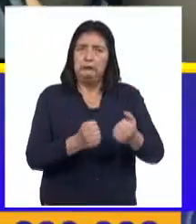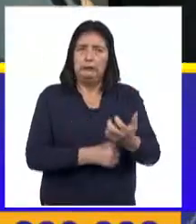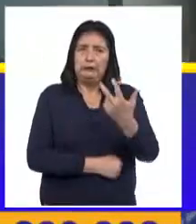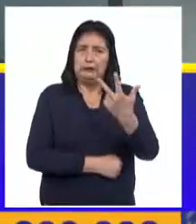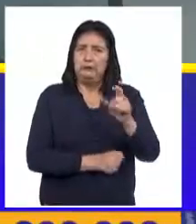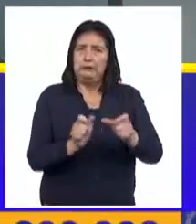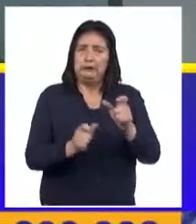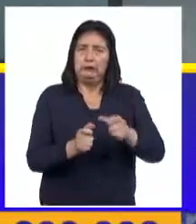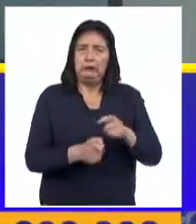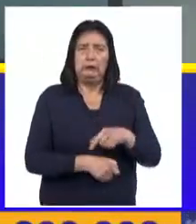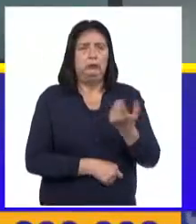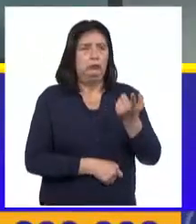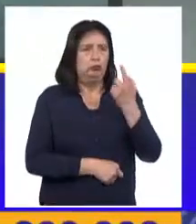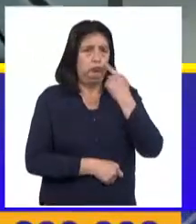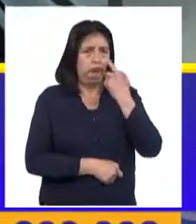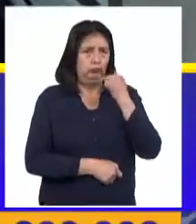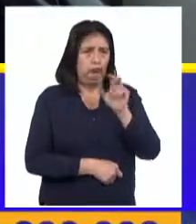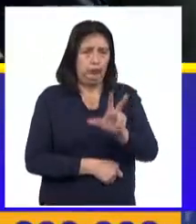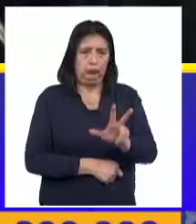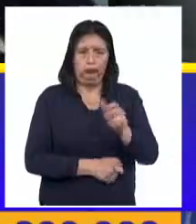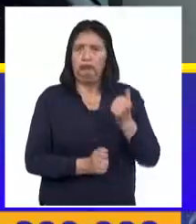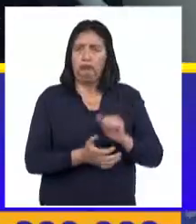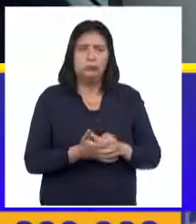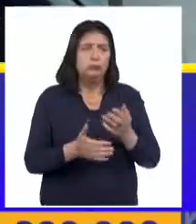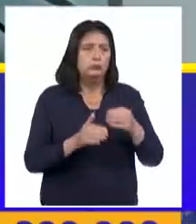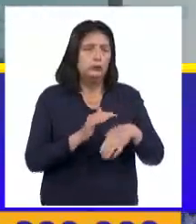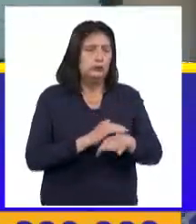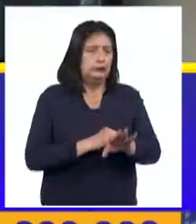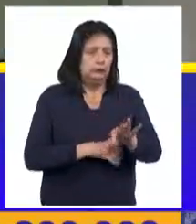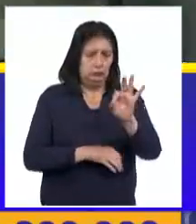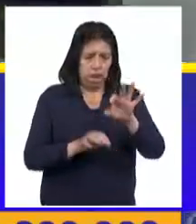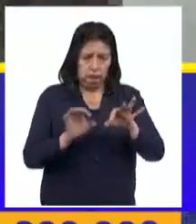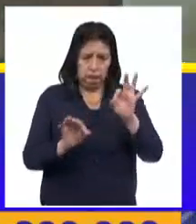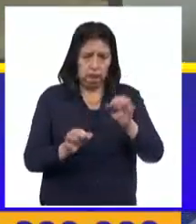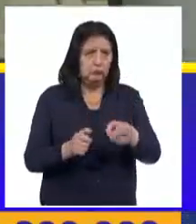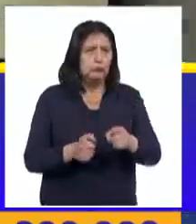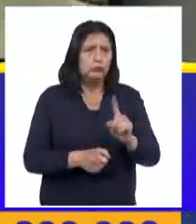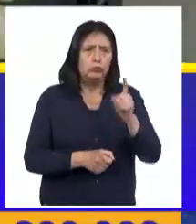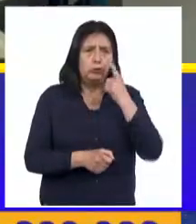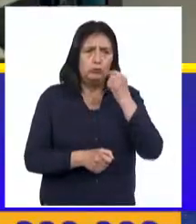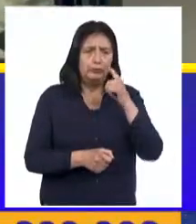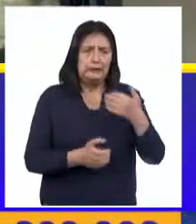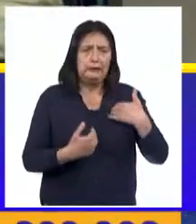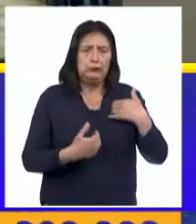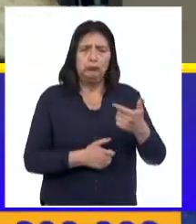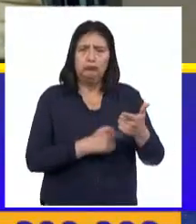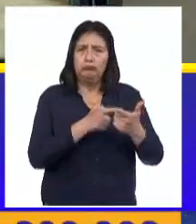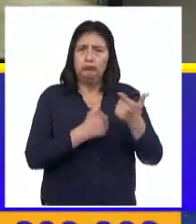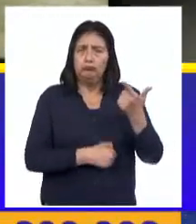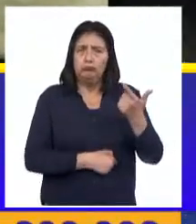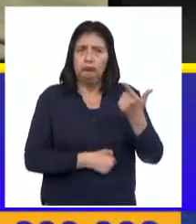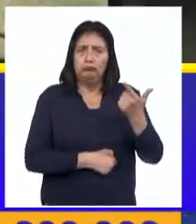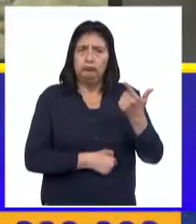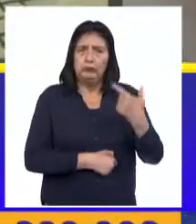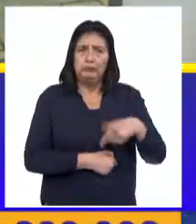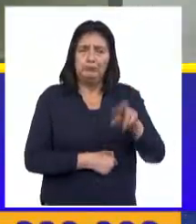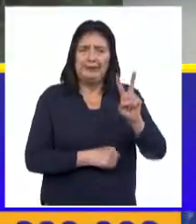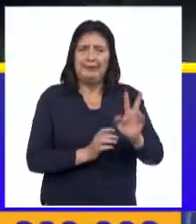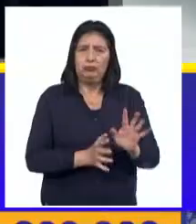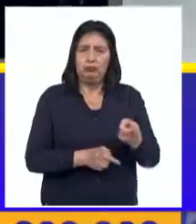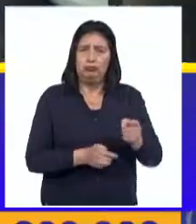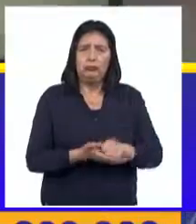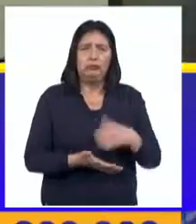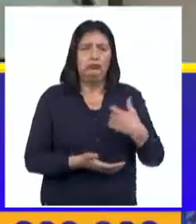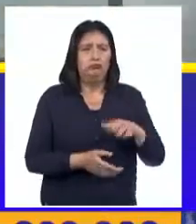3 personas de sexo masculino. En el interior se encuentra que uno de ellos porta un arma de fuego de nacionalidad venezolana